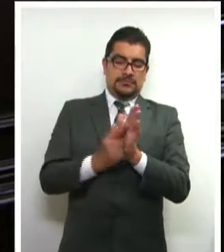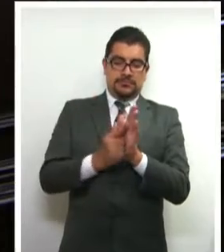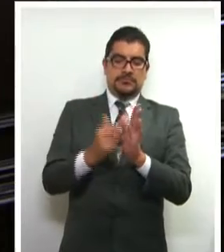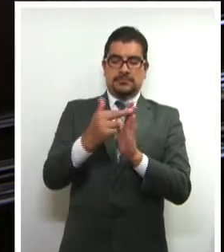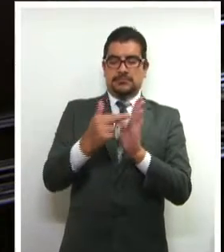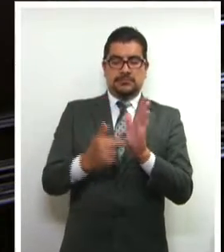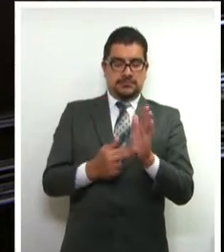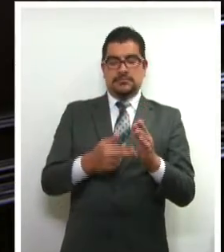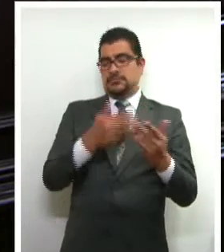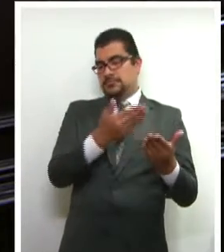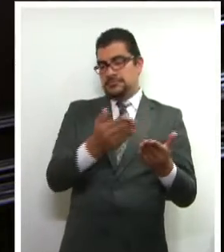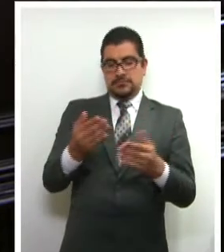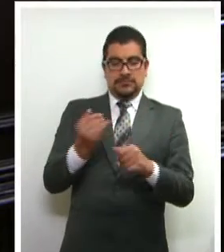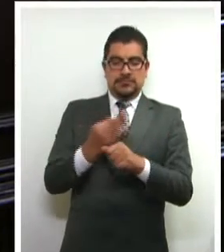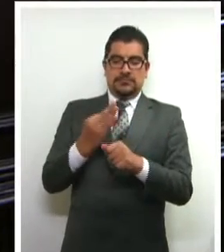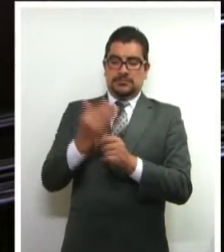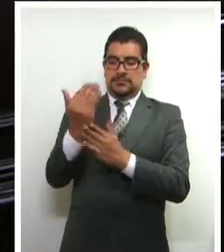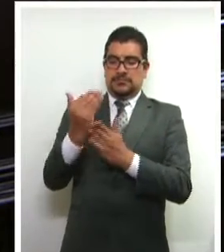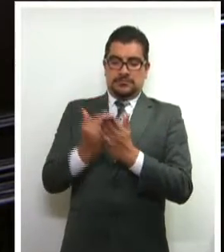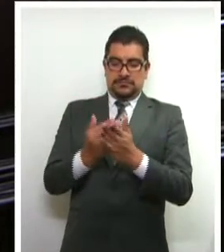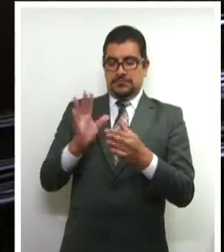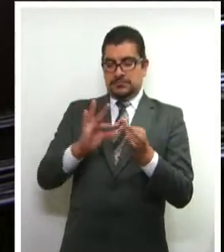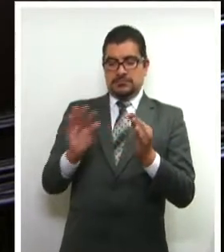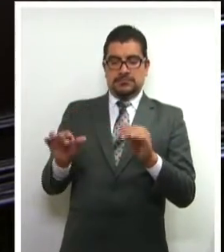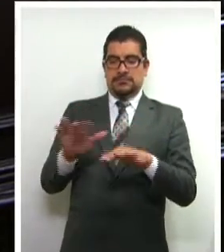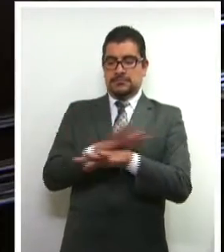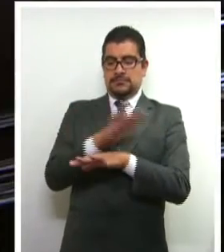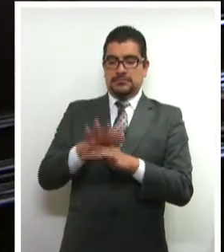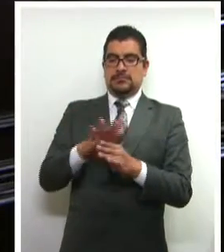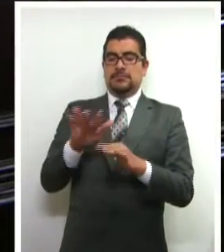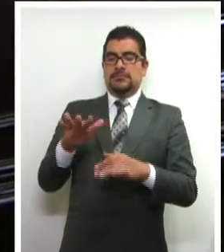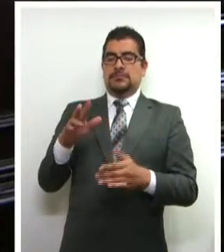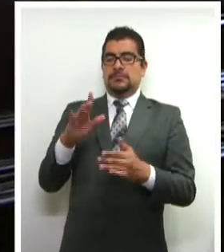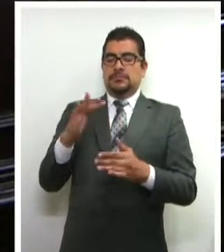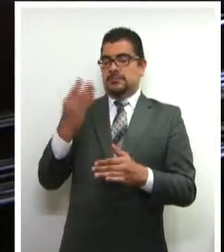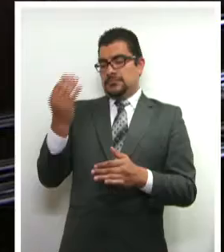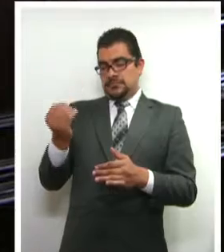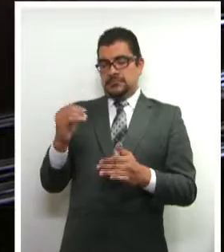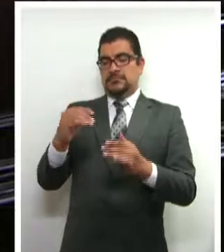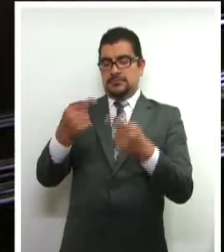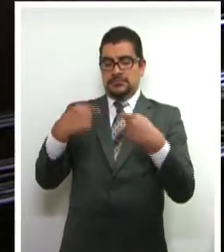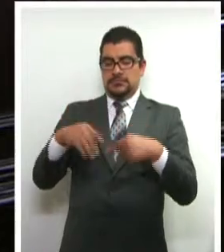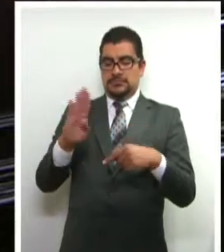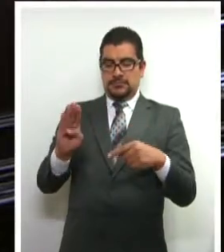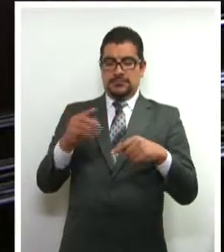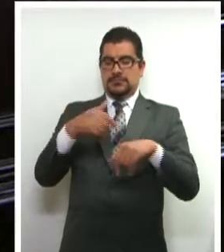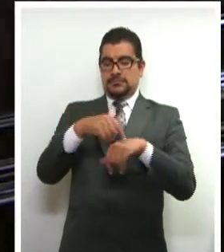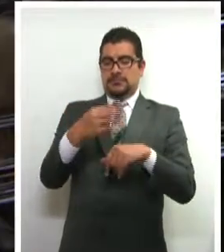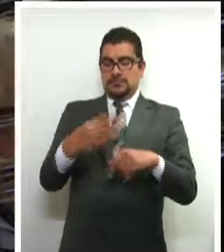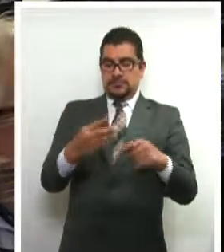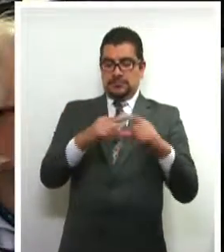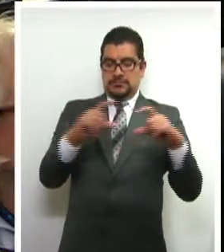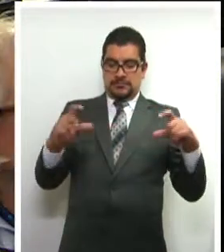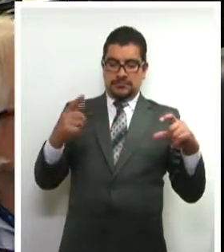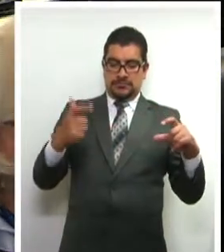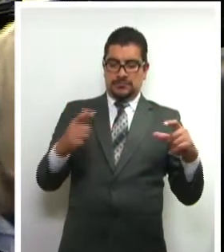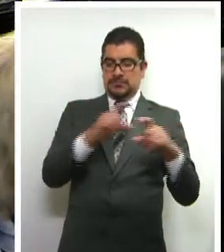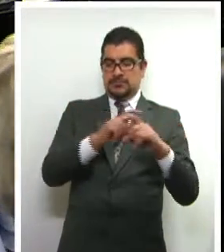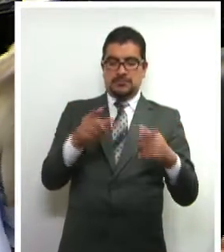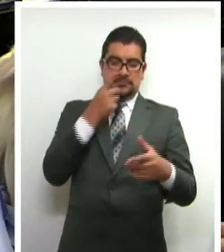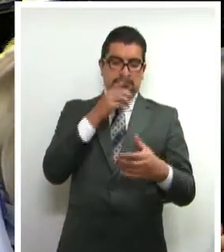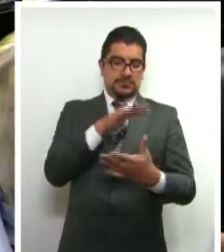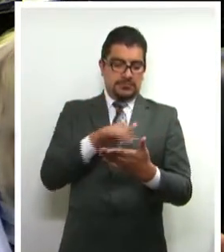cita. En este contexto se propone modificar el artículo 59, apartado B, numeral 3, fracción séptima, para quedar de la siguiente